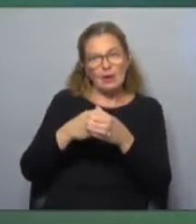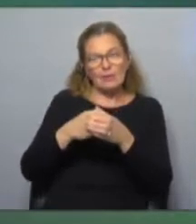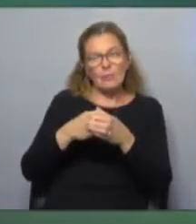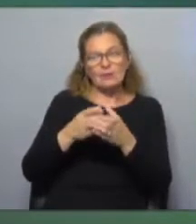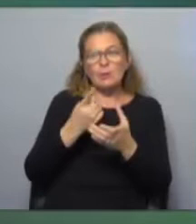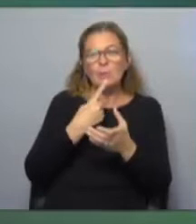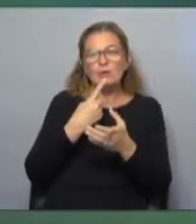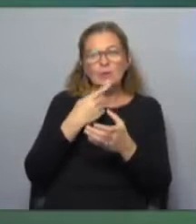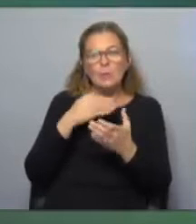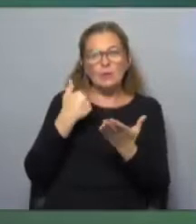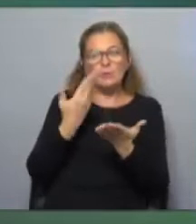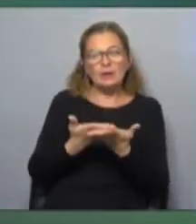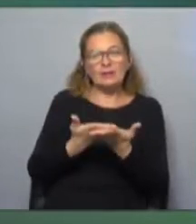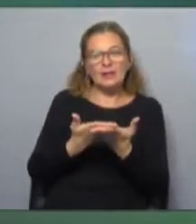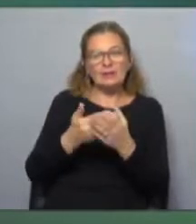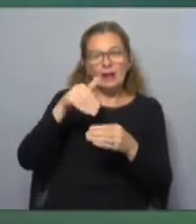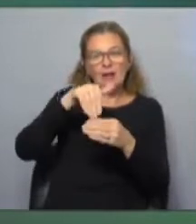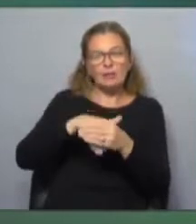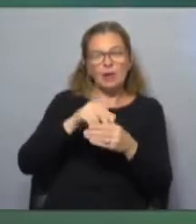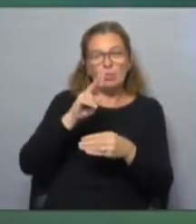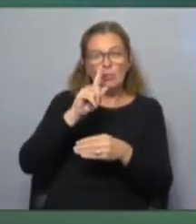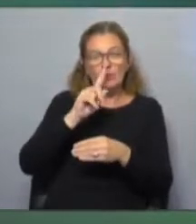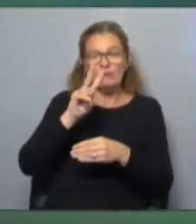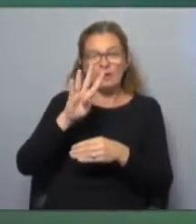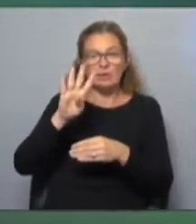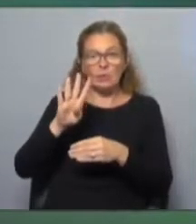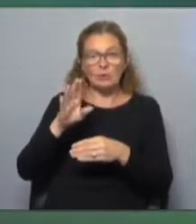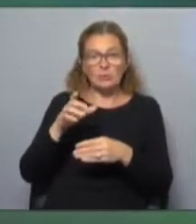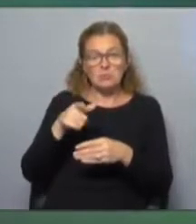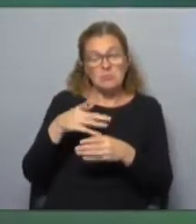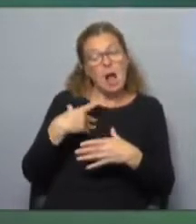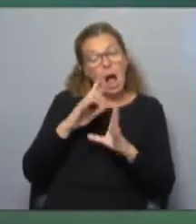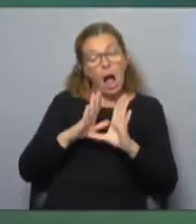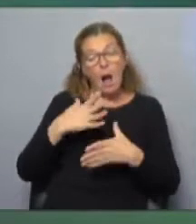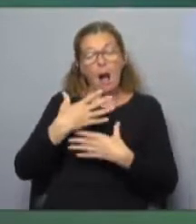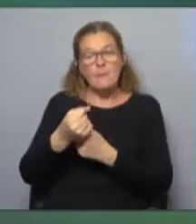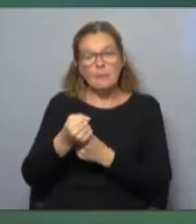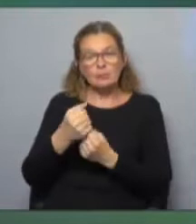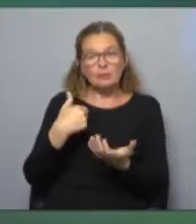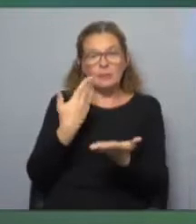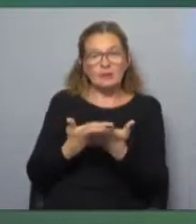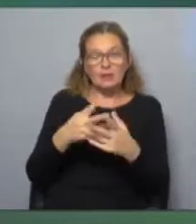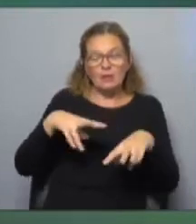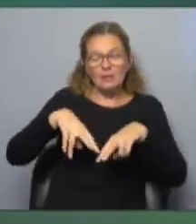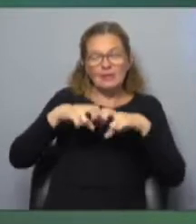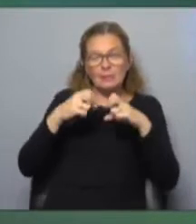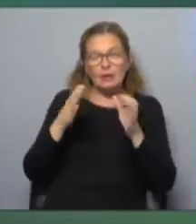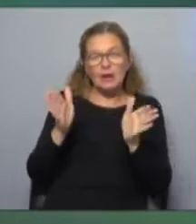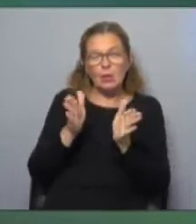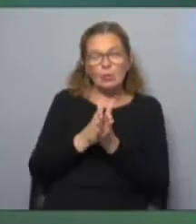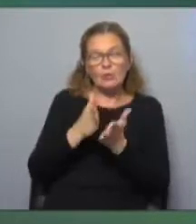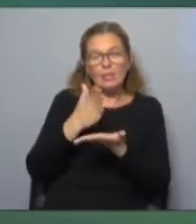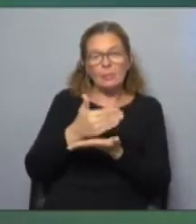presente en las elecciones del 2024. Hay cierto apoyo a la interna del movimiento a este planteo que ahora va a ser analizado por las juntas